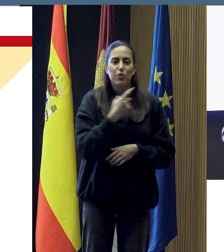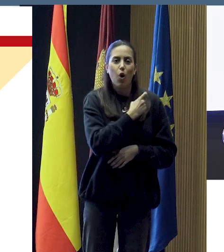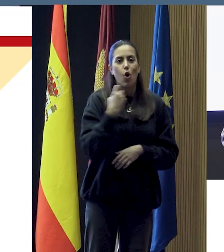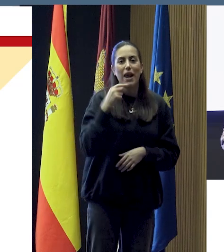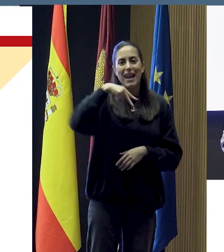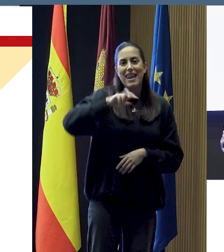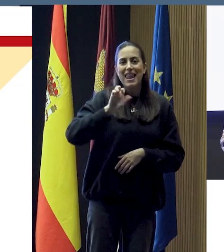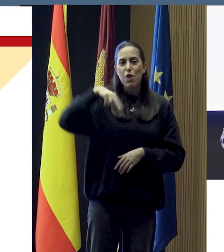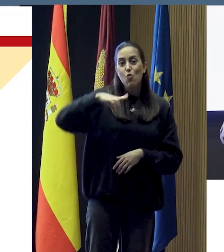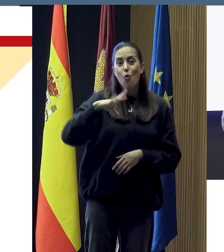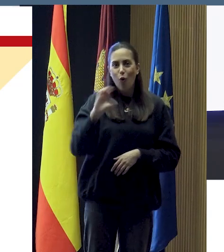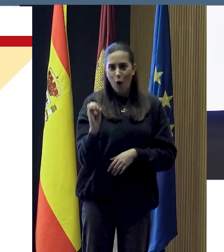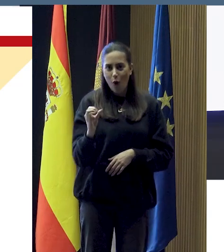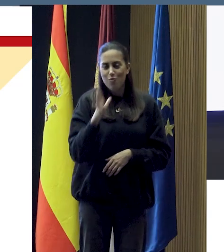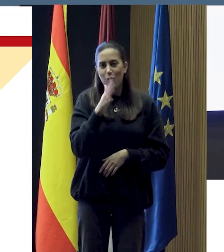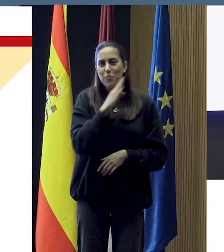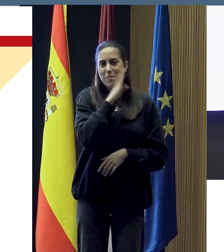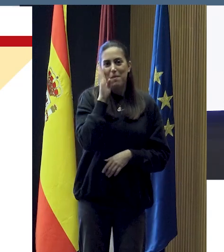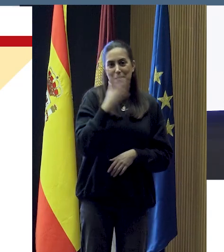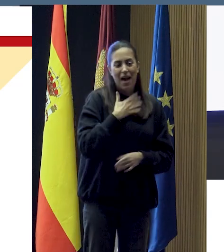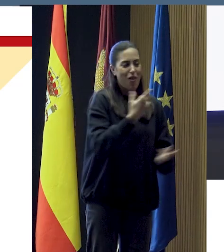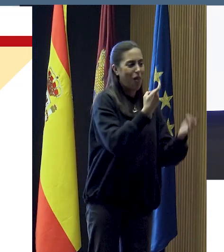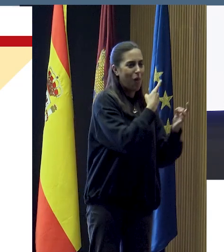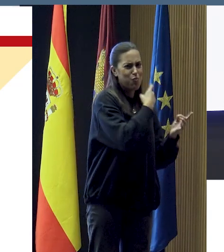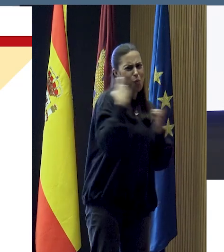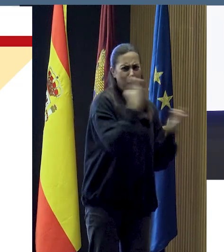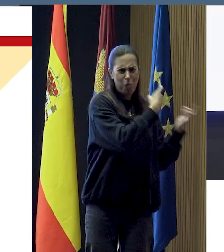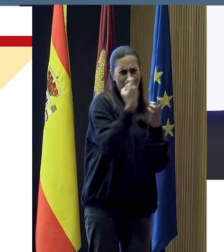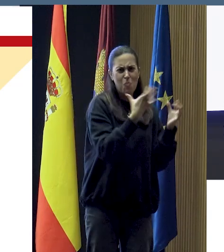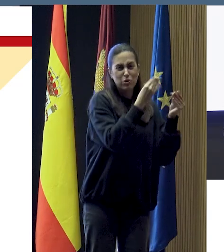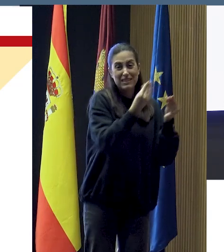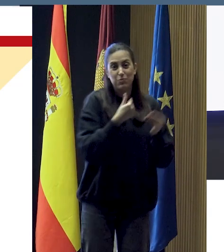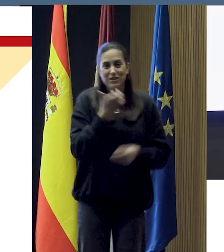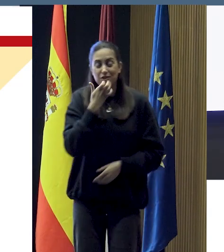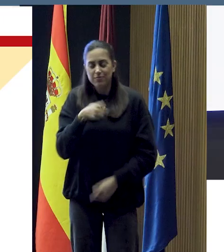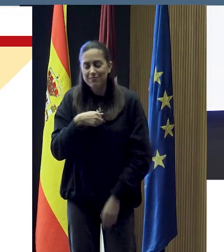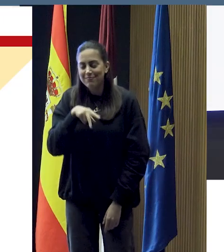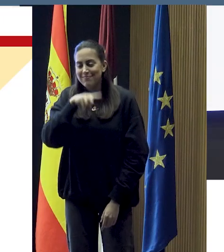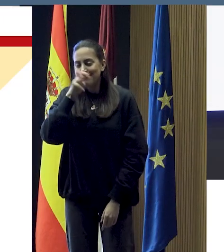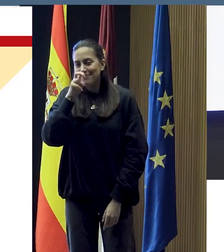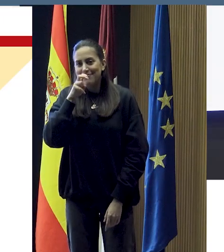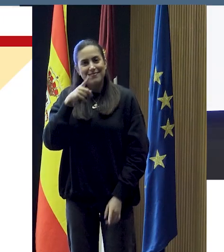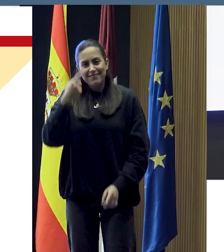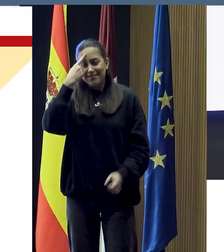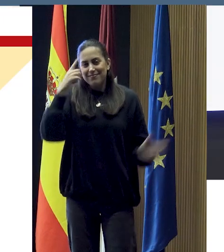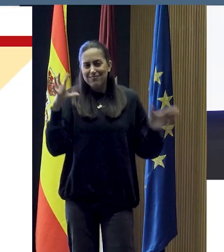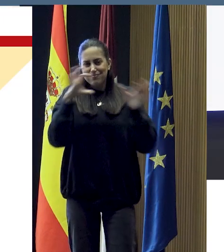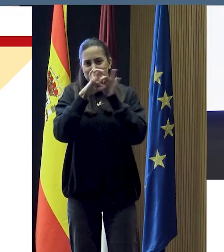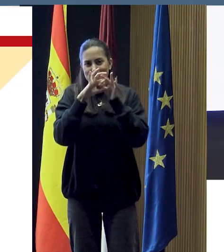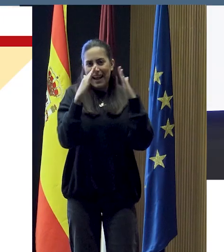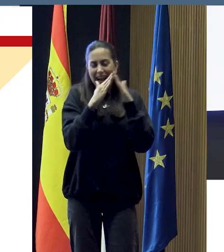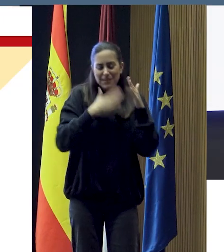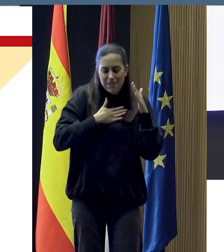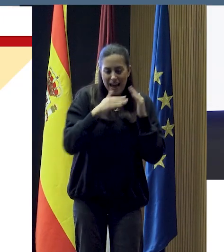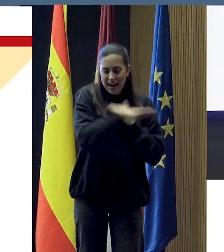que mi madre me la echaba a litros y cada vez que la huelo por cualquier sitio, pues me recuerda a mi infancia, a mi casa, a